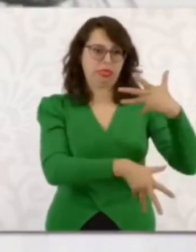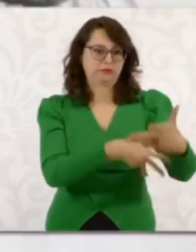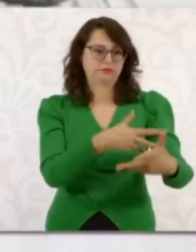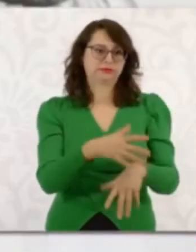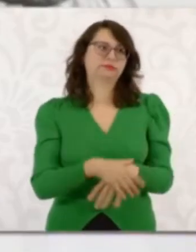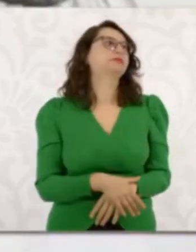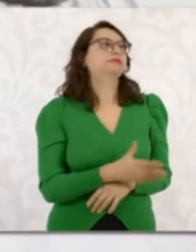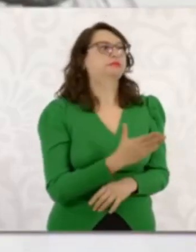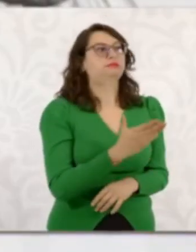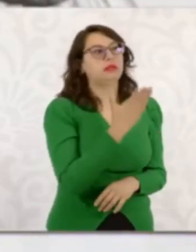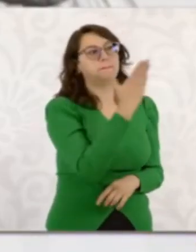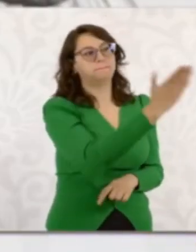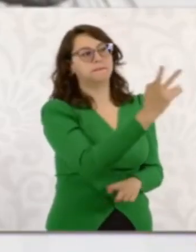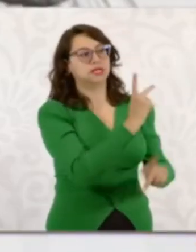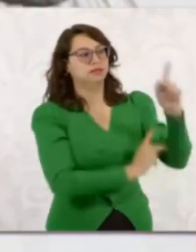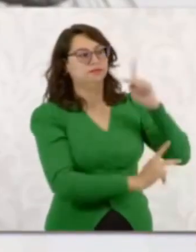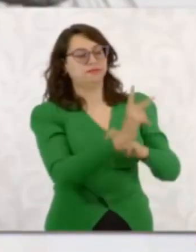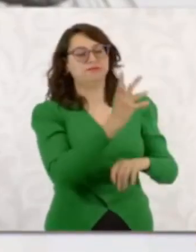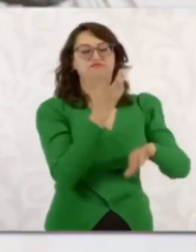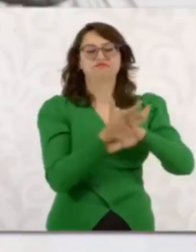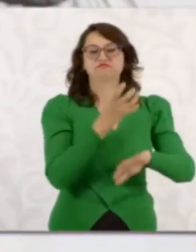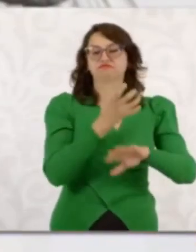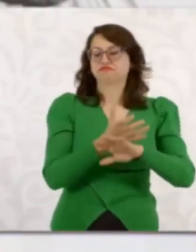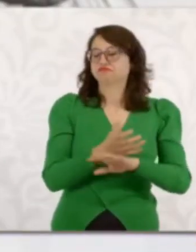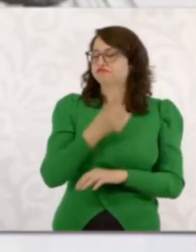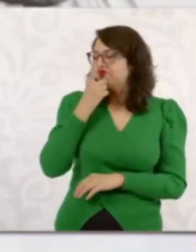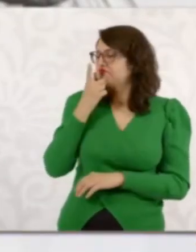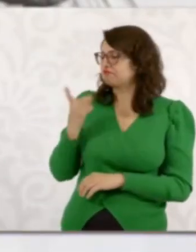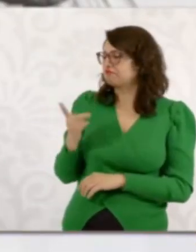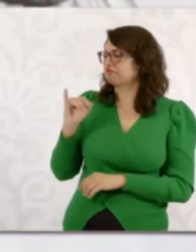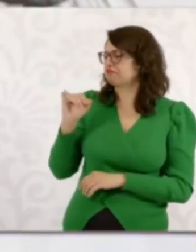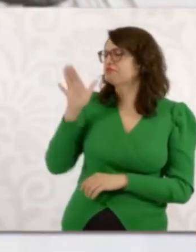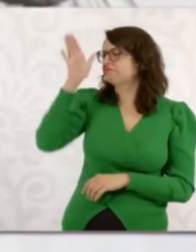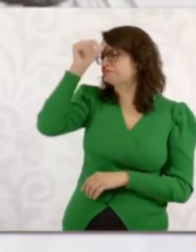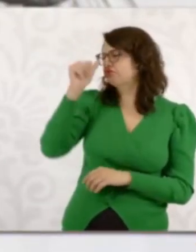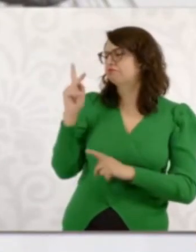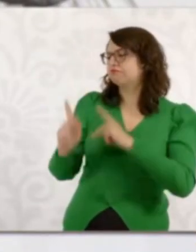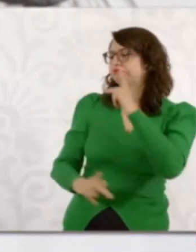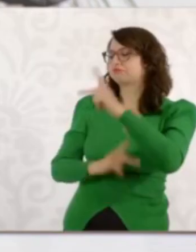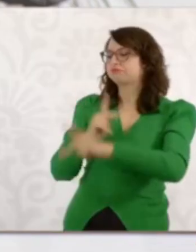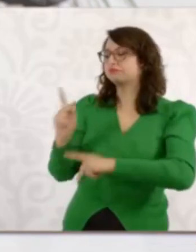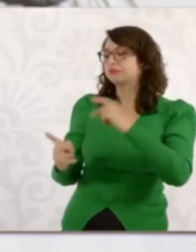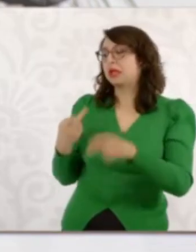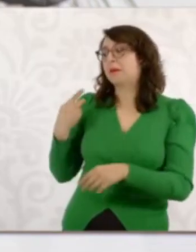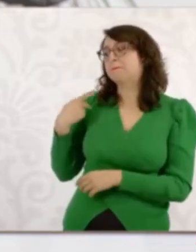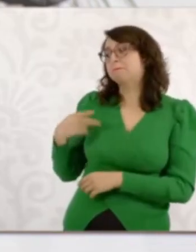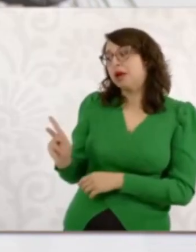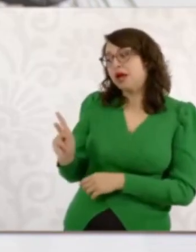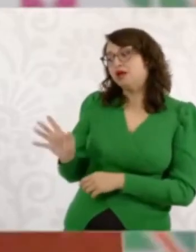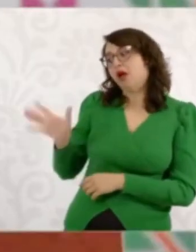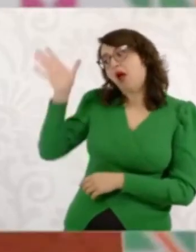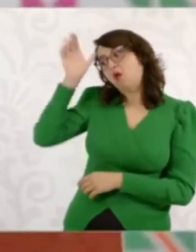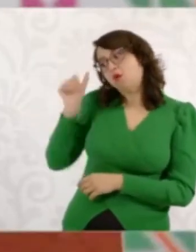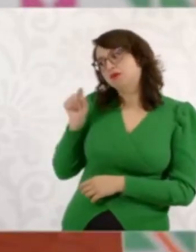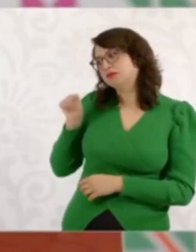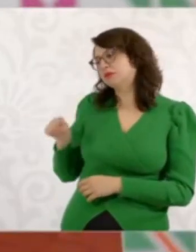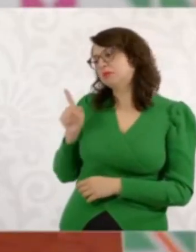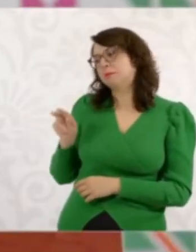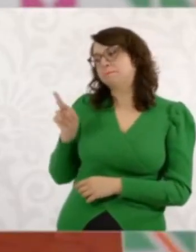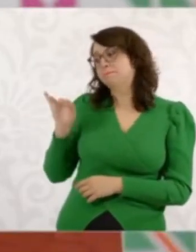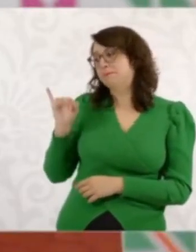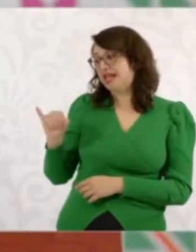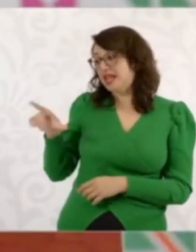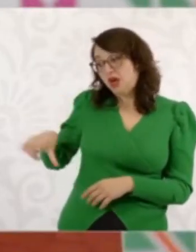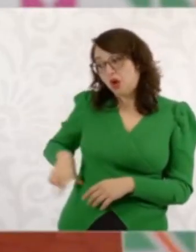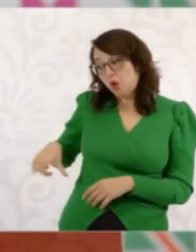pacta él un crédito con Estados Unidos y después Labastida dice que en ese pacto se pactó